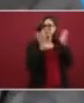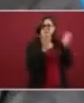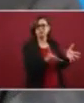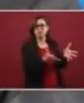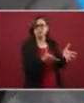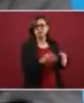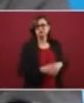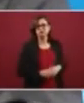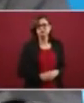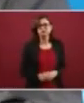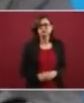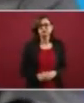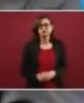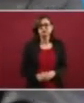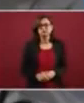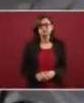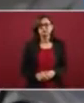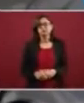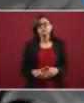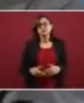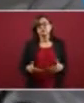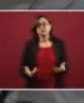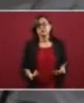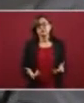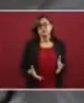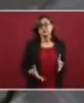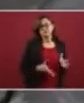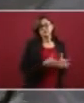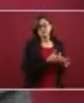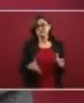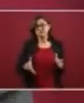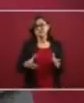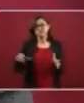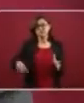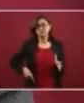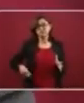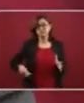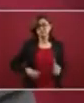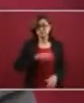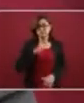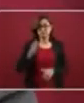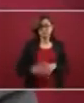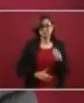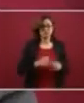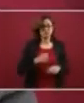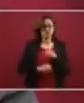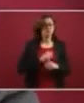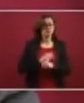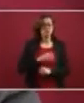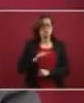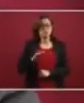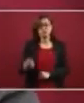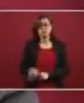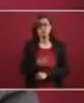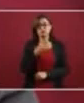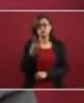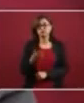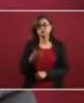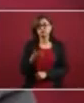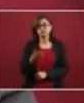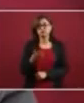y al final de ese gobierno, en el 94,